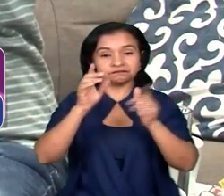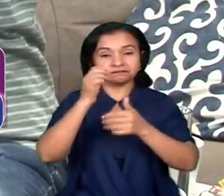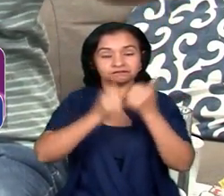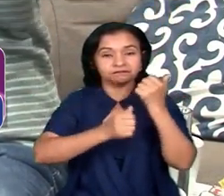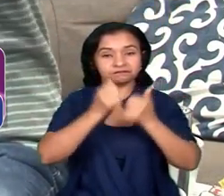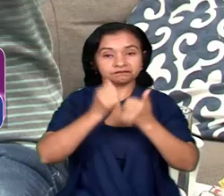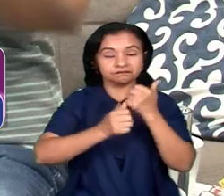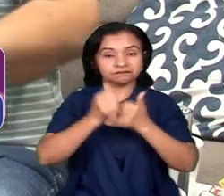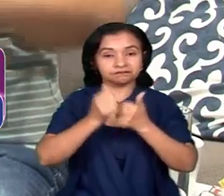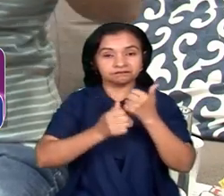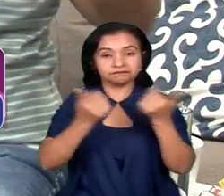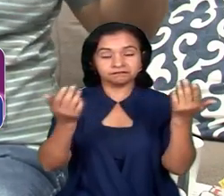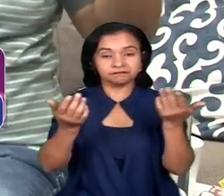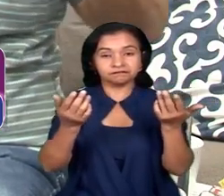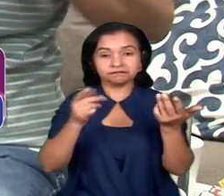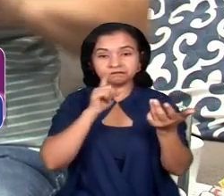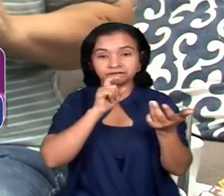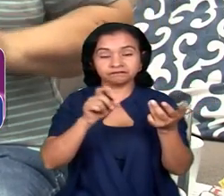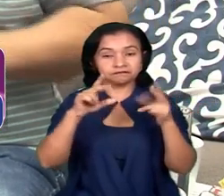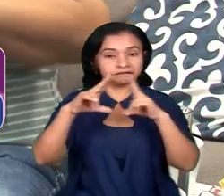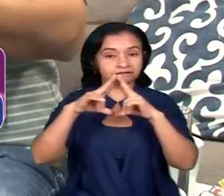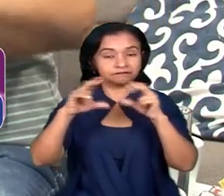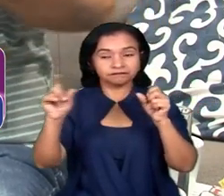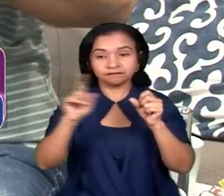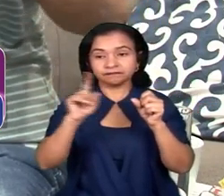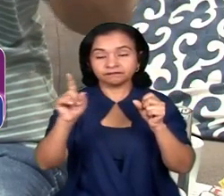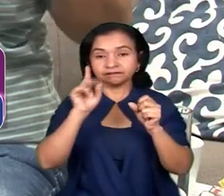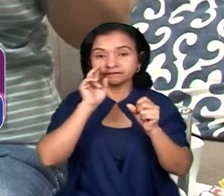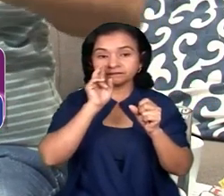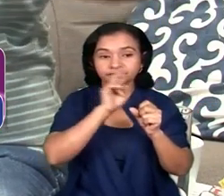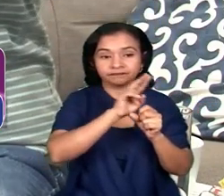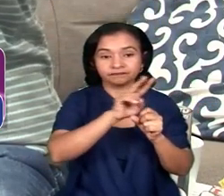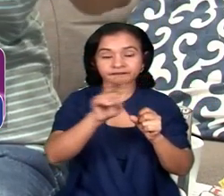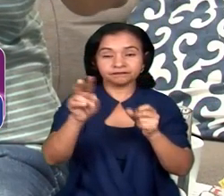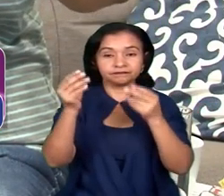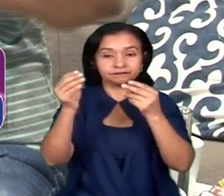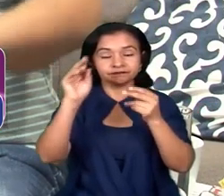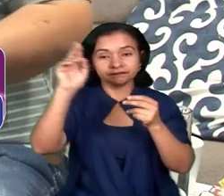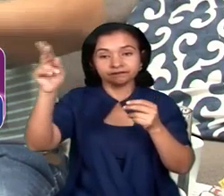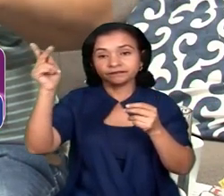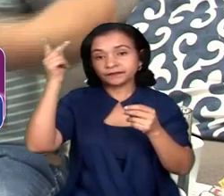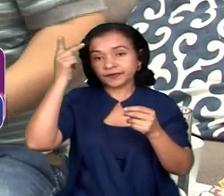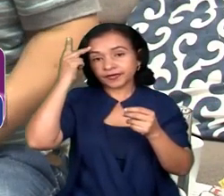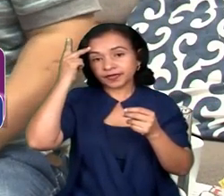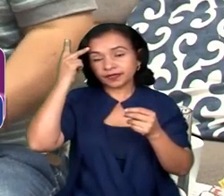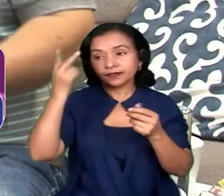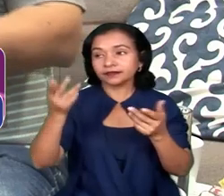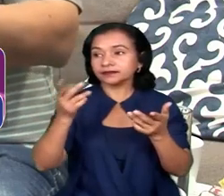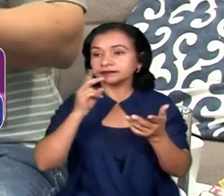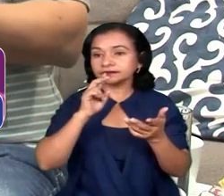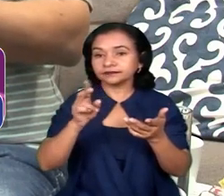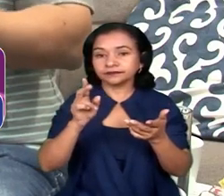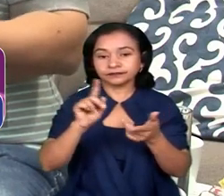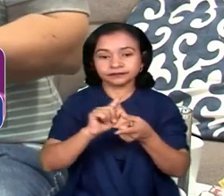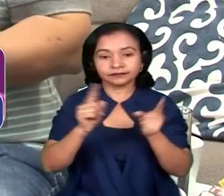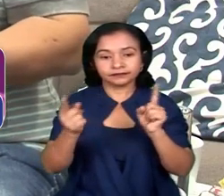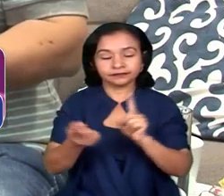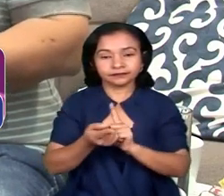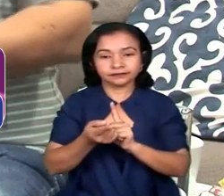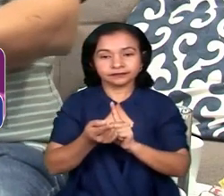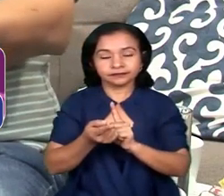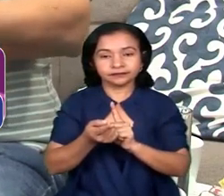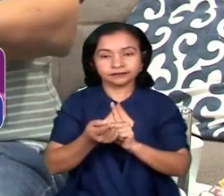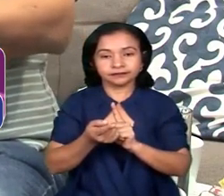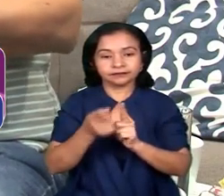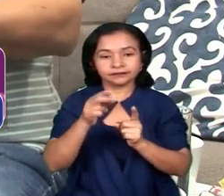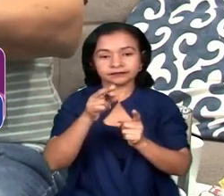aquí. Aquí no es que le interese a Nicaragua, porque aquí yo he visto muchos políticos, digamos, que todos se cambian. En Anchan se cambian